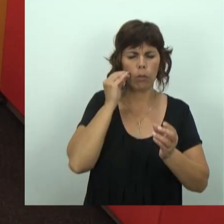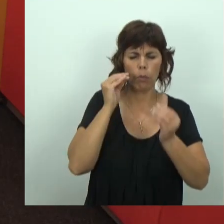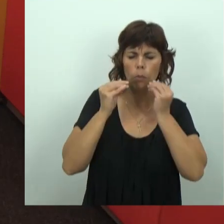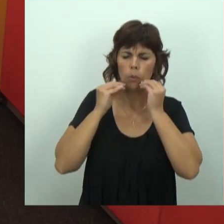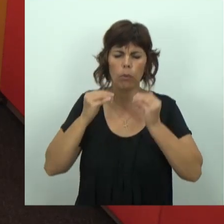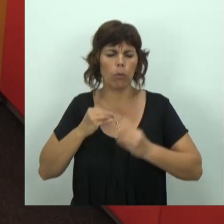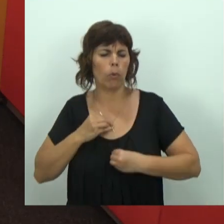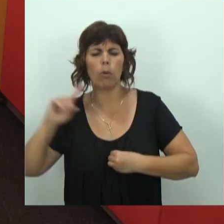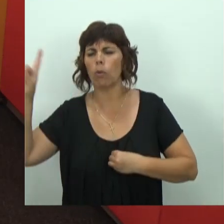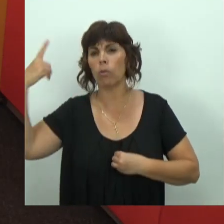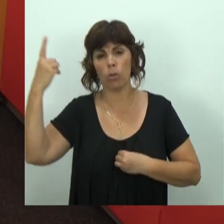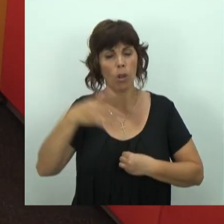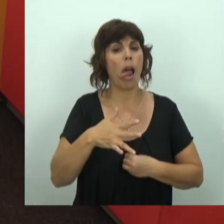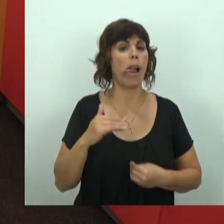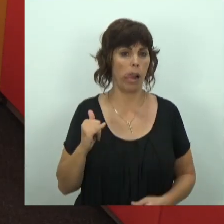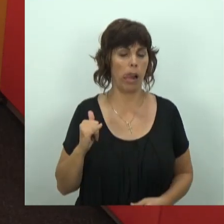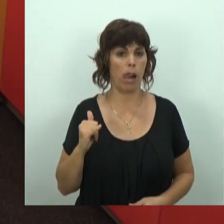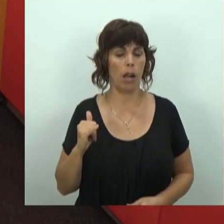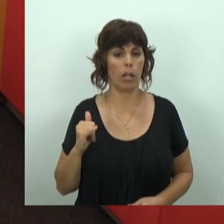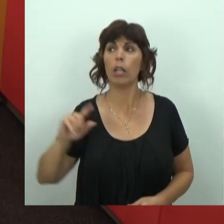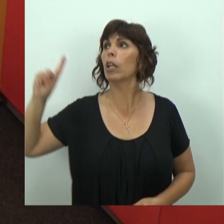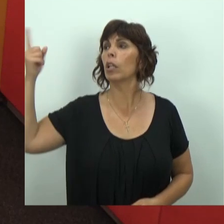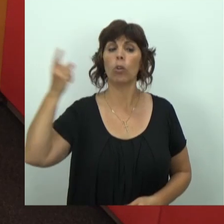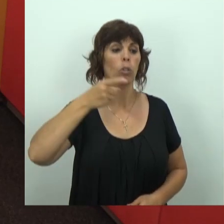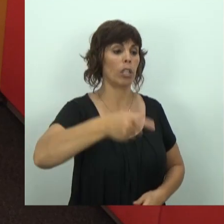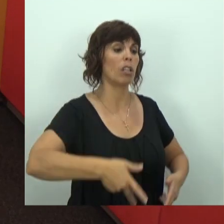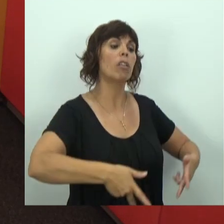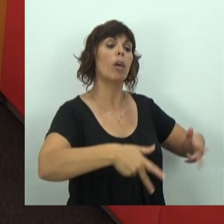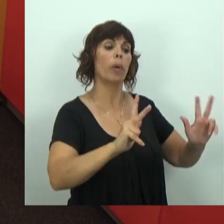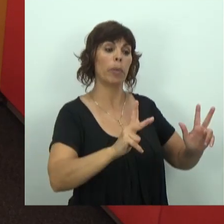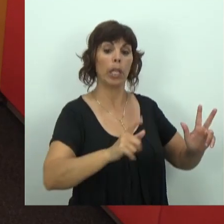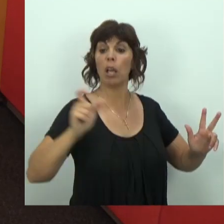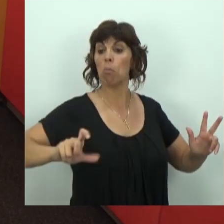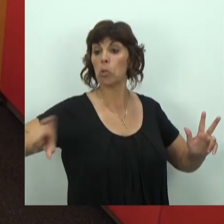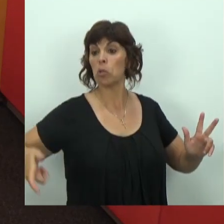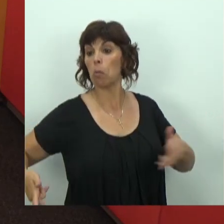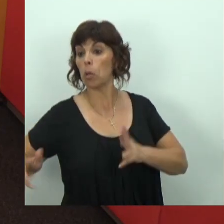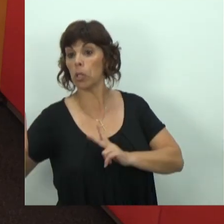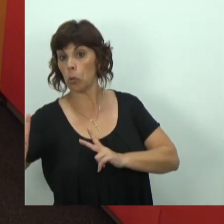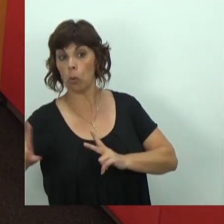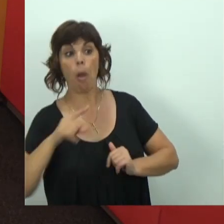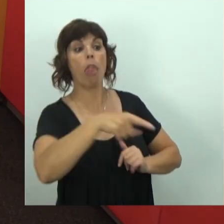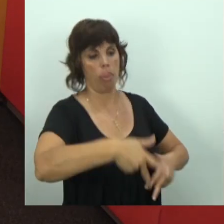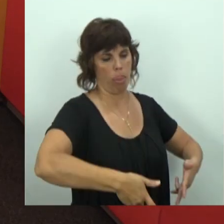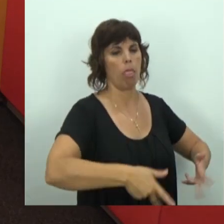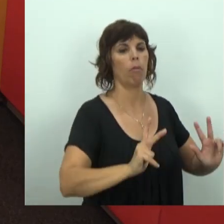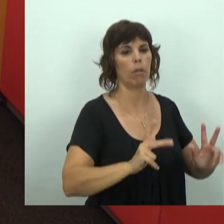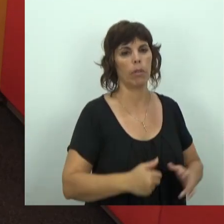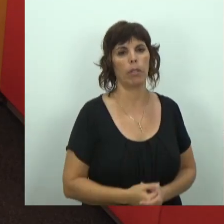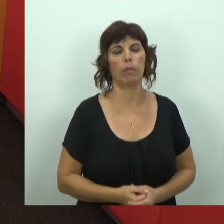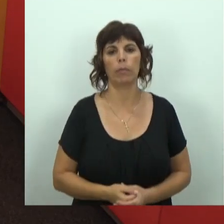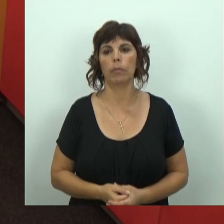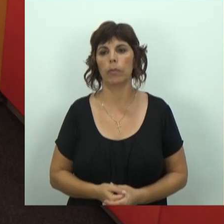relación con Dios, Él te permite a ti lo que a otro no le permite. Tú